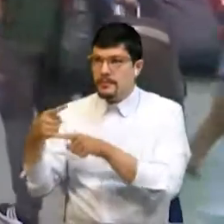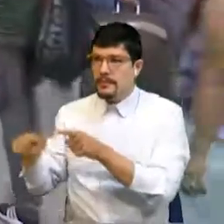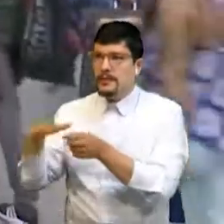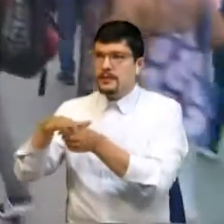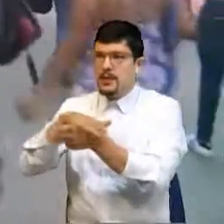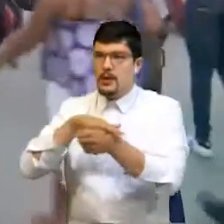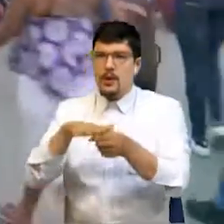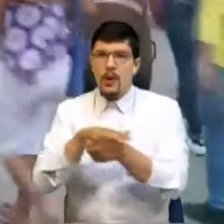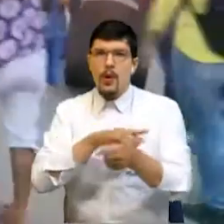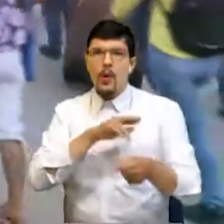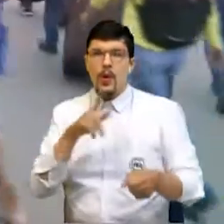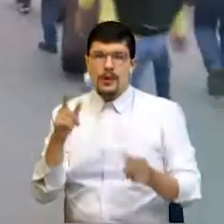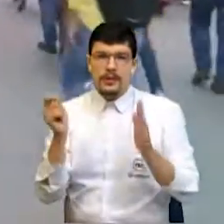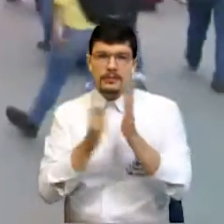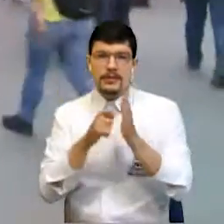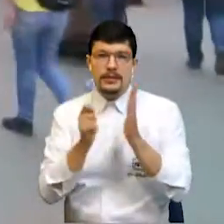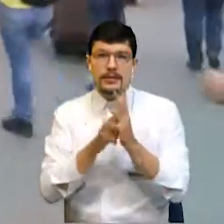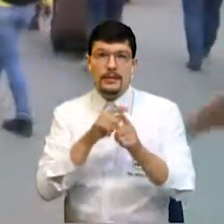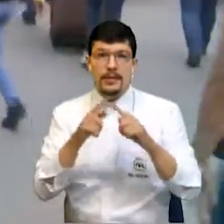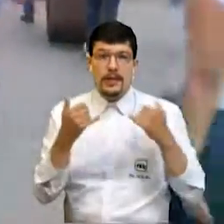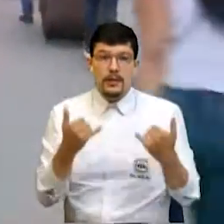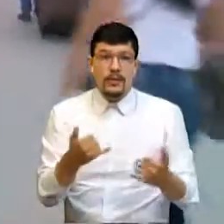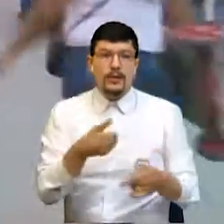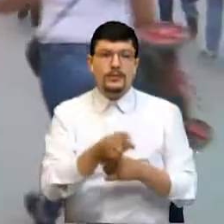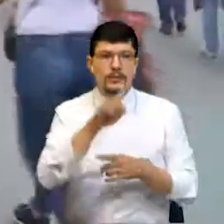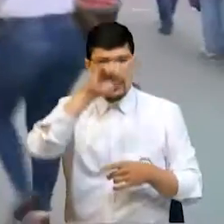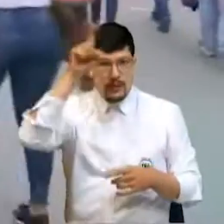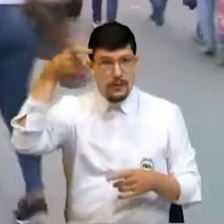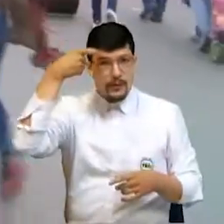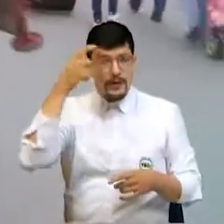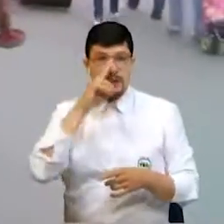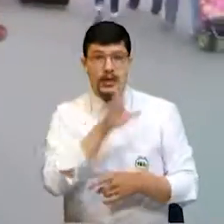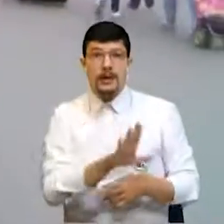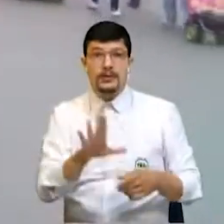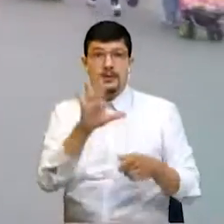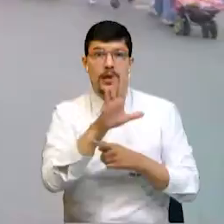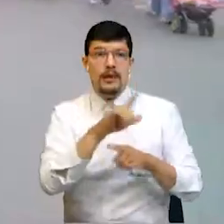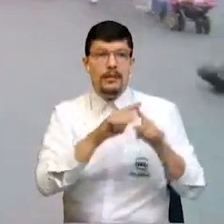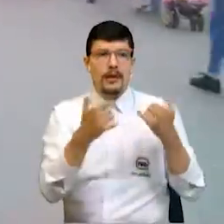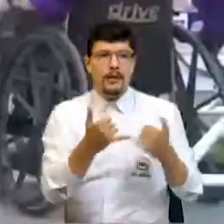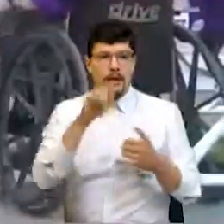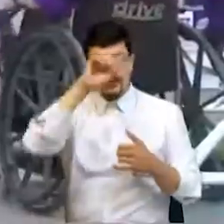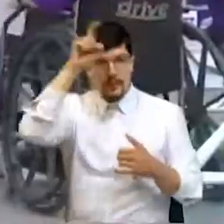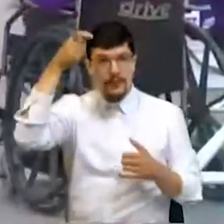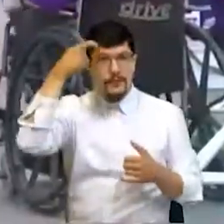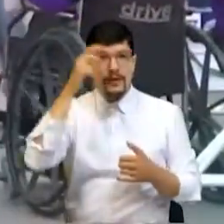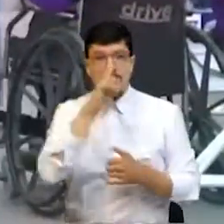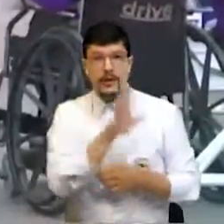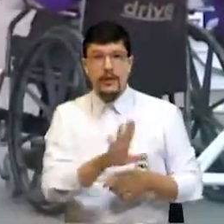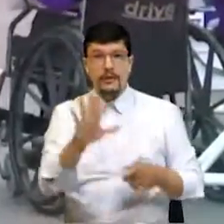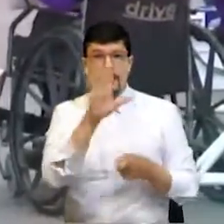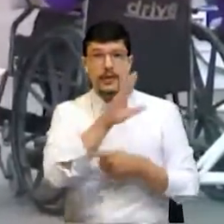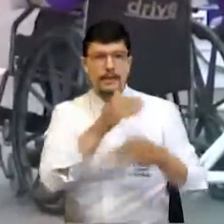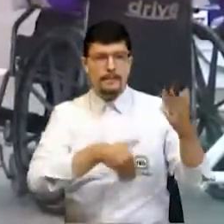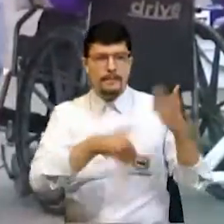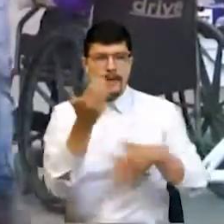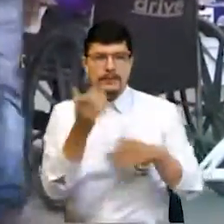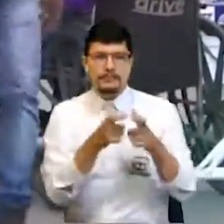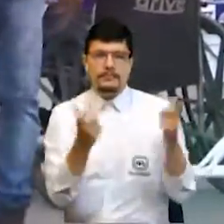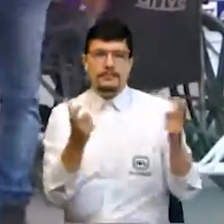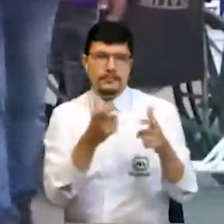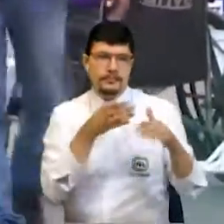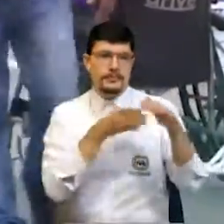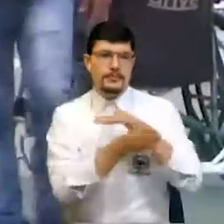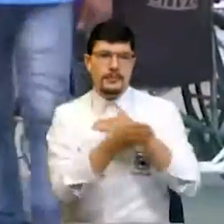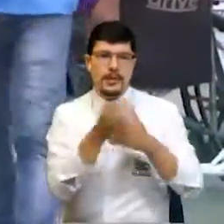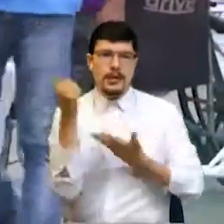en otras ocasiones ahora lo otro es que el gobierno también se está jugando la posibilidad de que entren mayores ingresos de ayuda